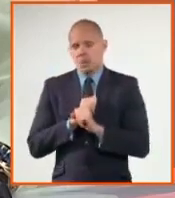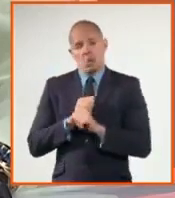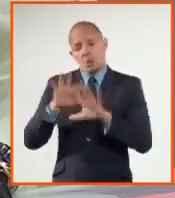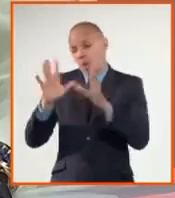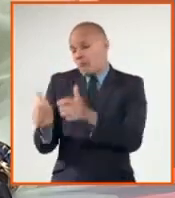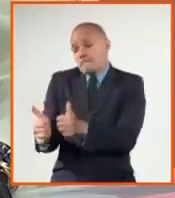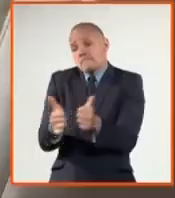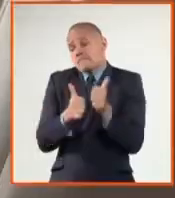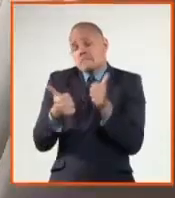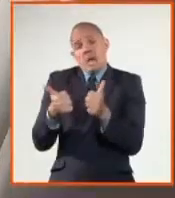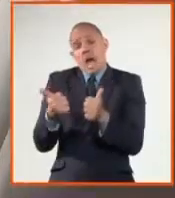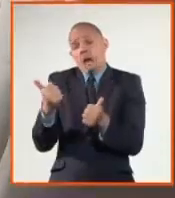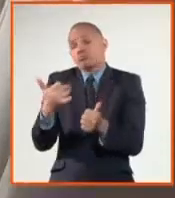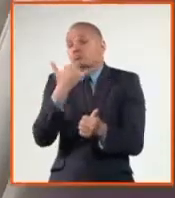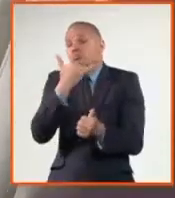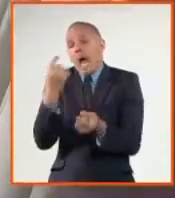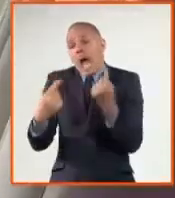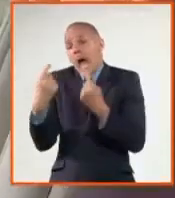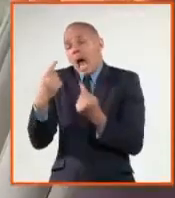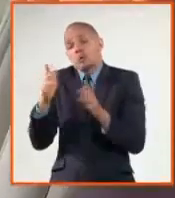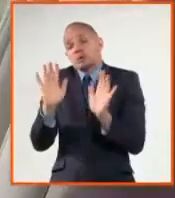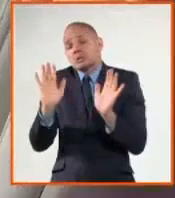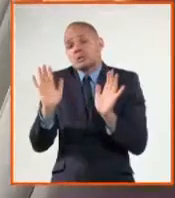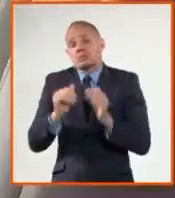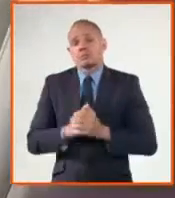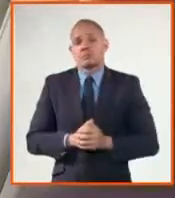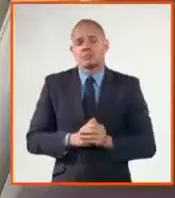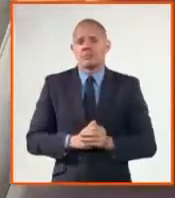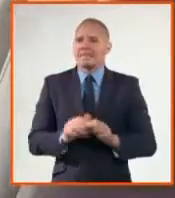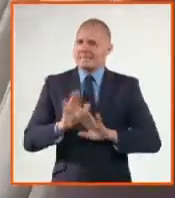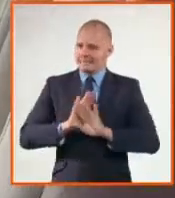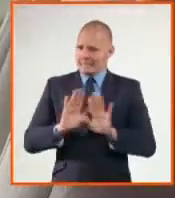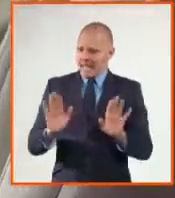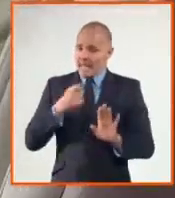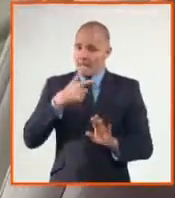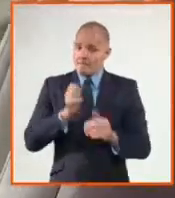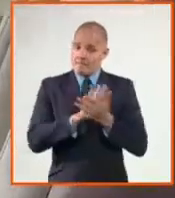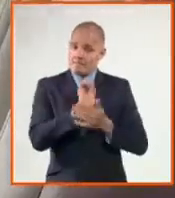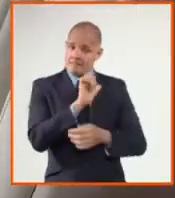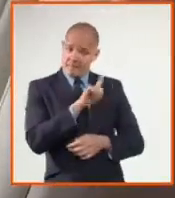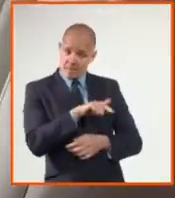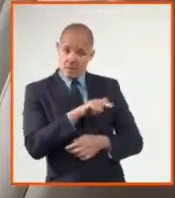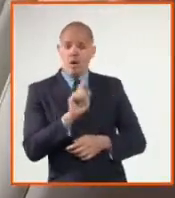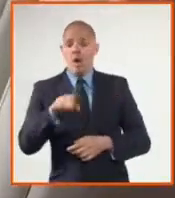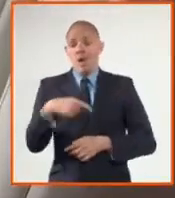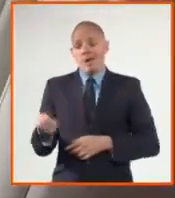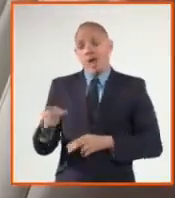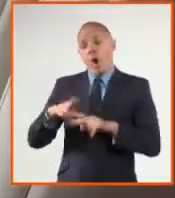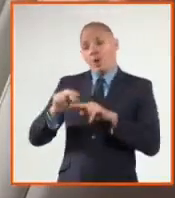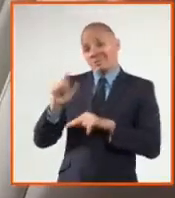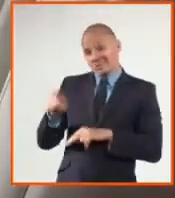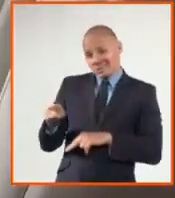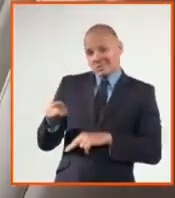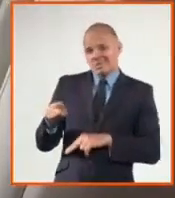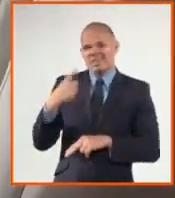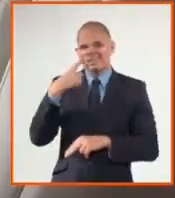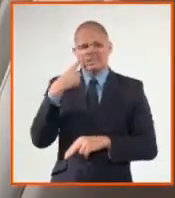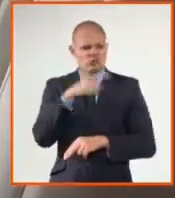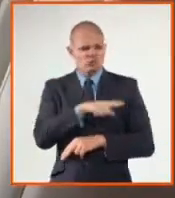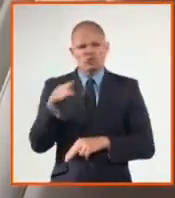intencionalidad en los dos casos son además poder aparecer cosas o sucesos que